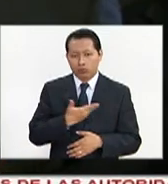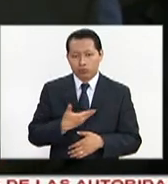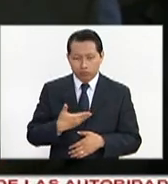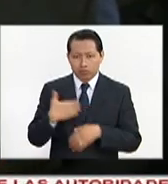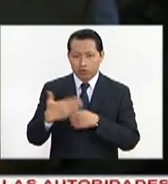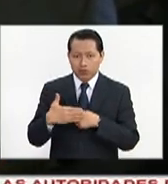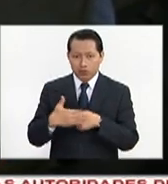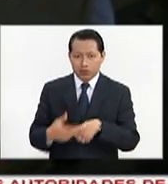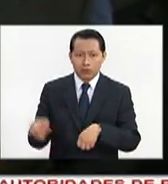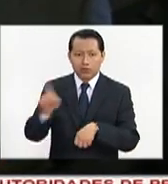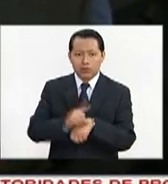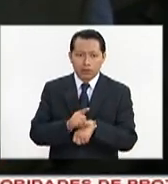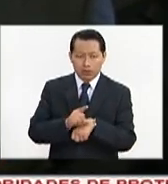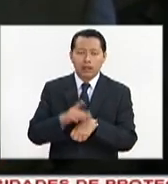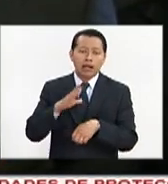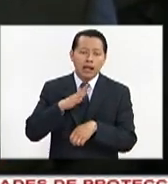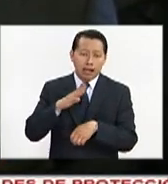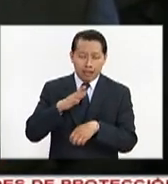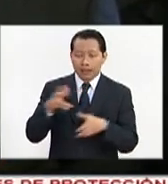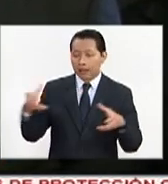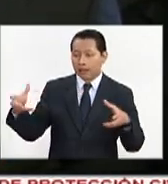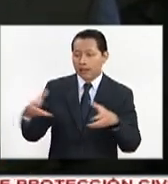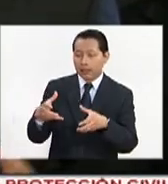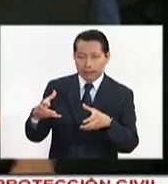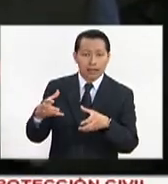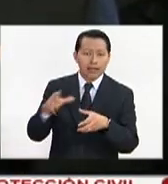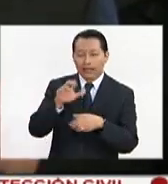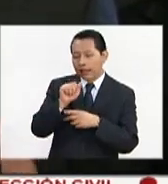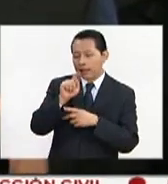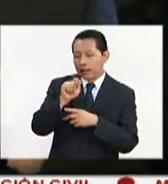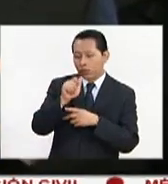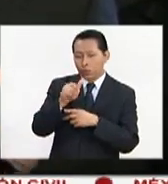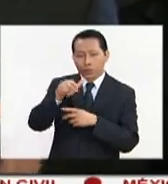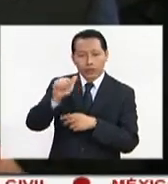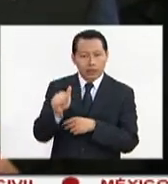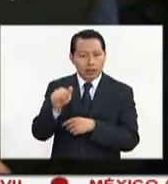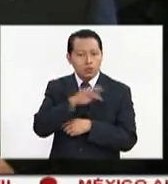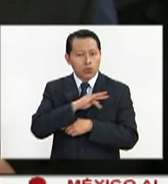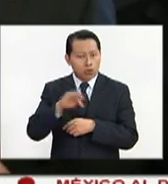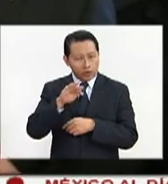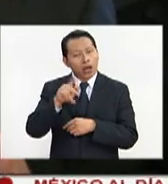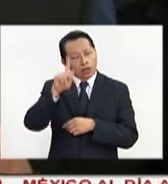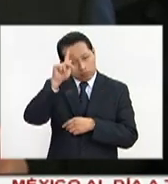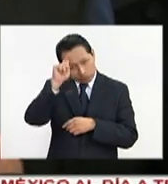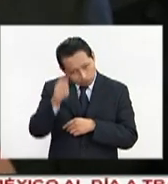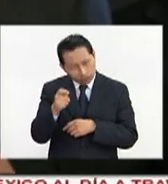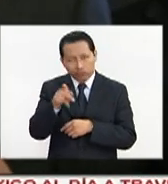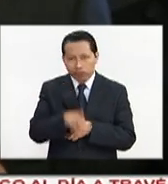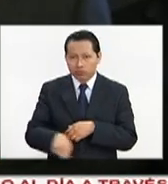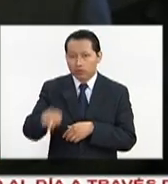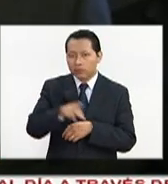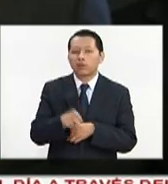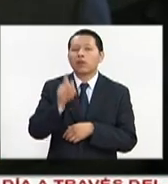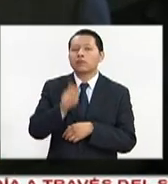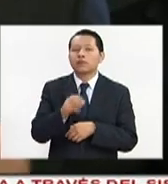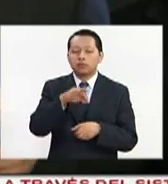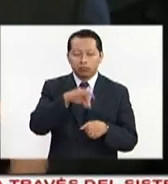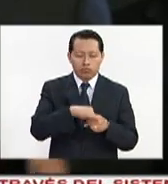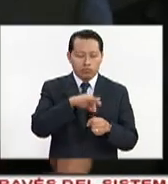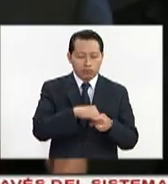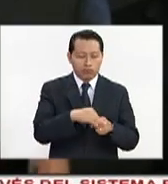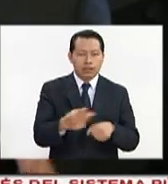los próximos días al Parlamento de Cataluña, sede y expresión de soberanía de nuestro pueblo, los resultados de la jornada de